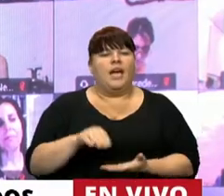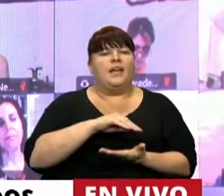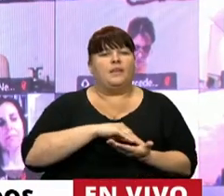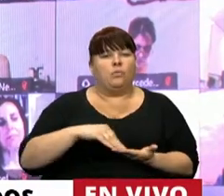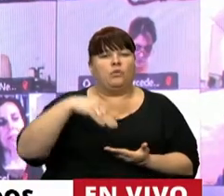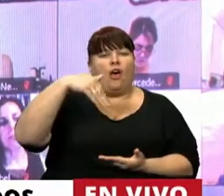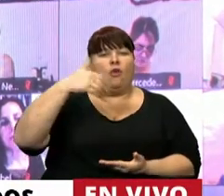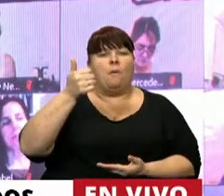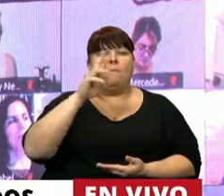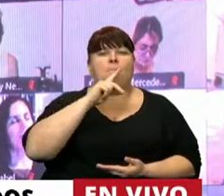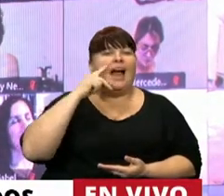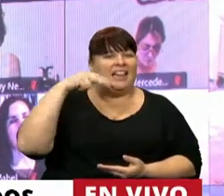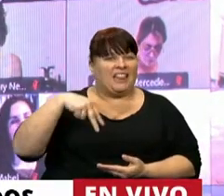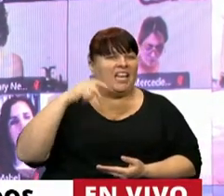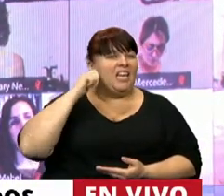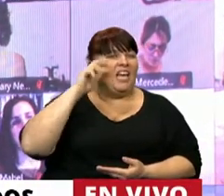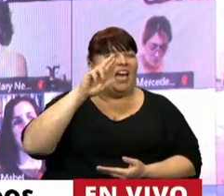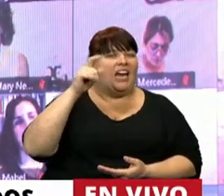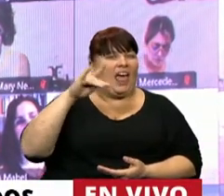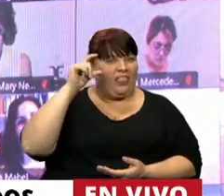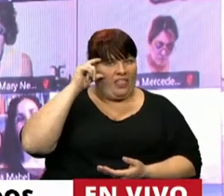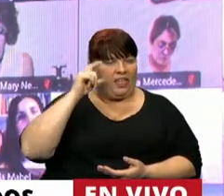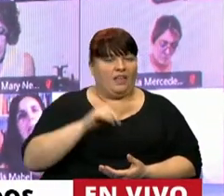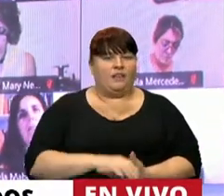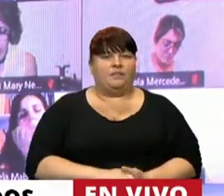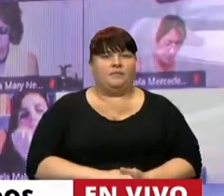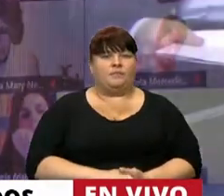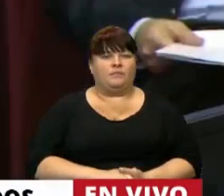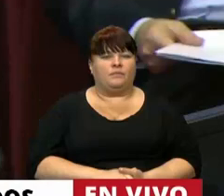Diputado Martín Grande.